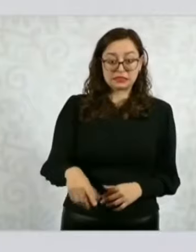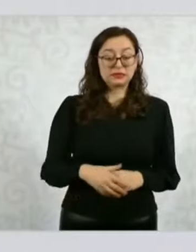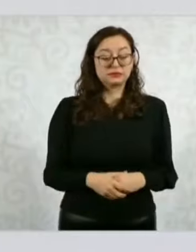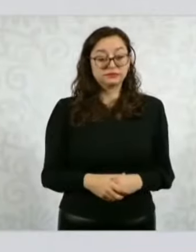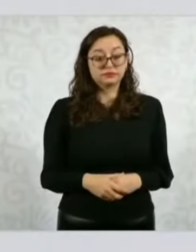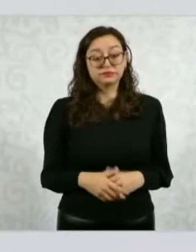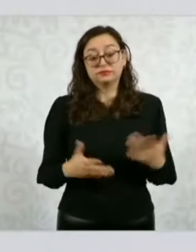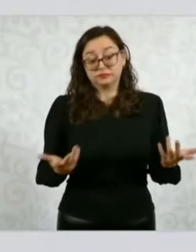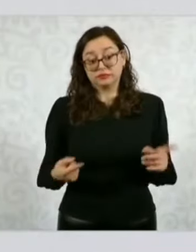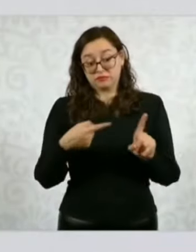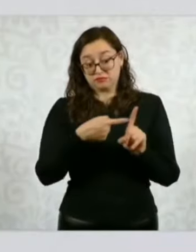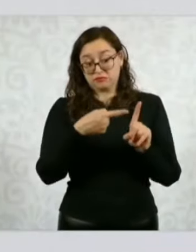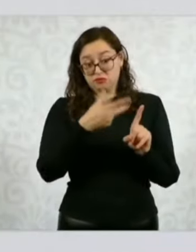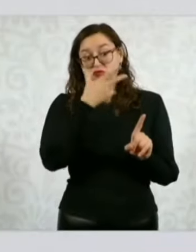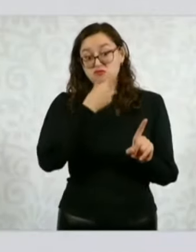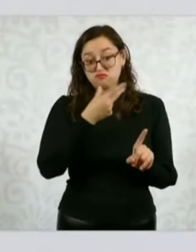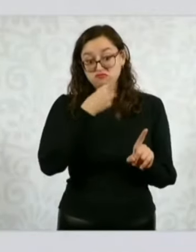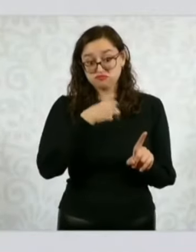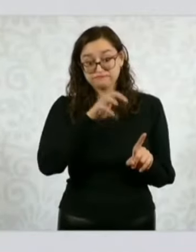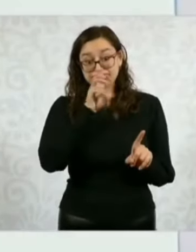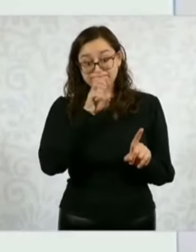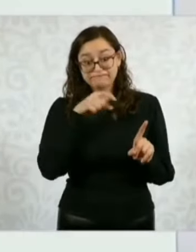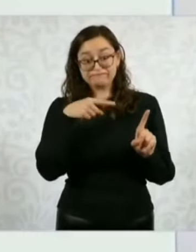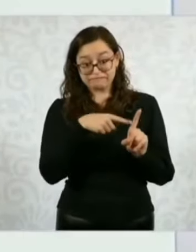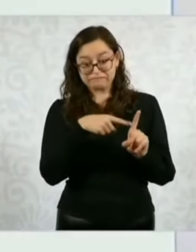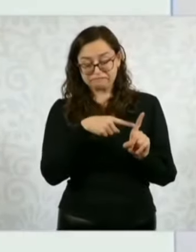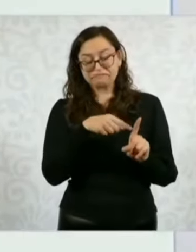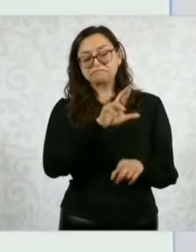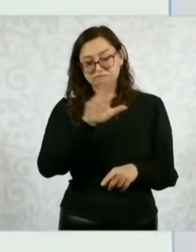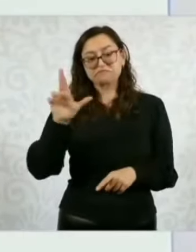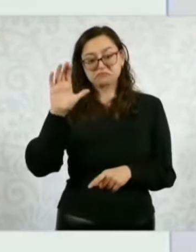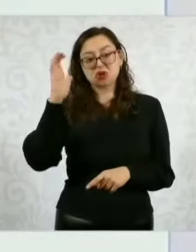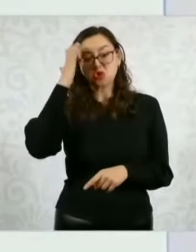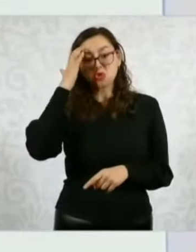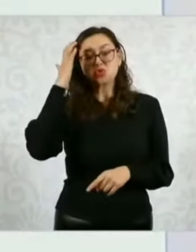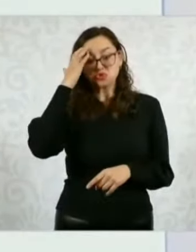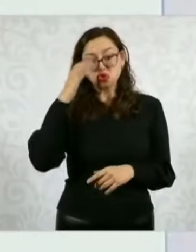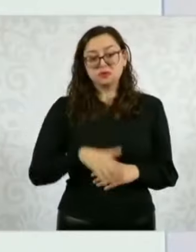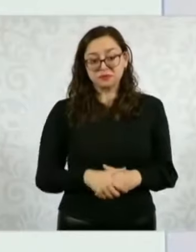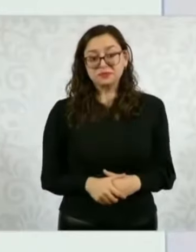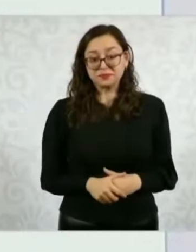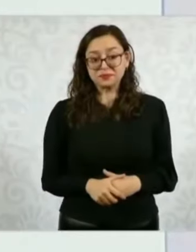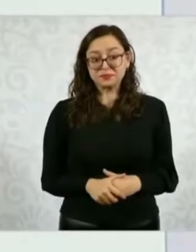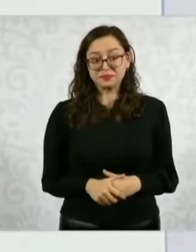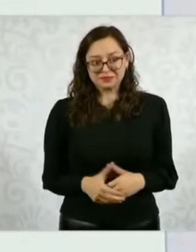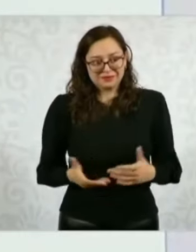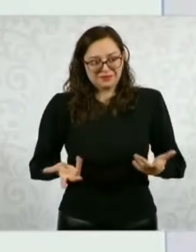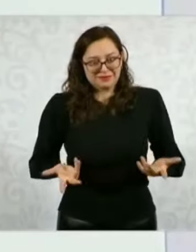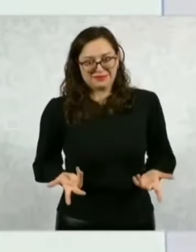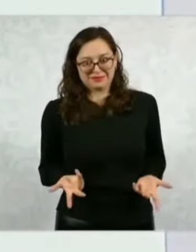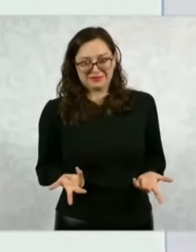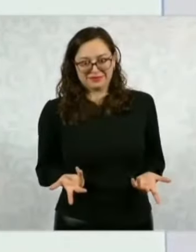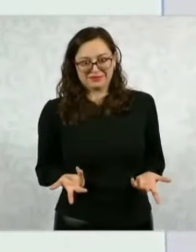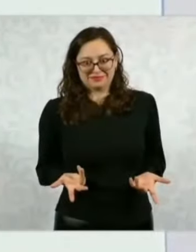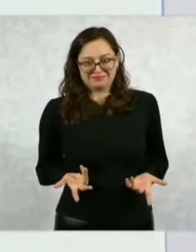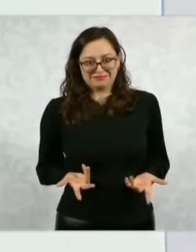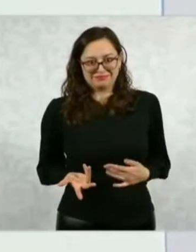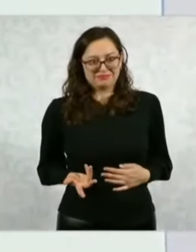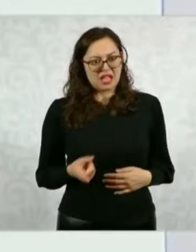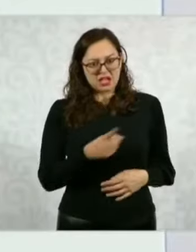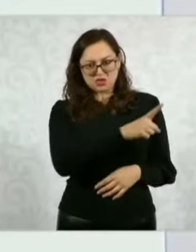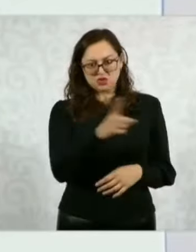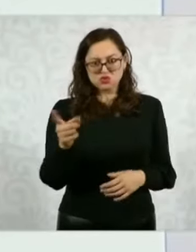5º informe de gobierno. Esto se ha discutido mucho, sin embargo. ¿Quién más pudo haber